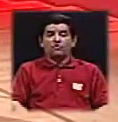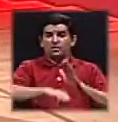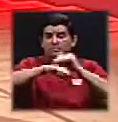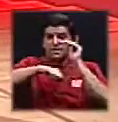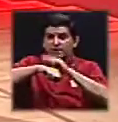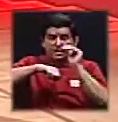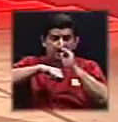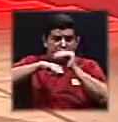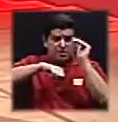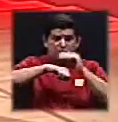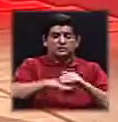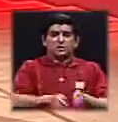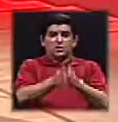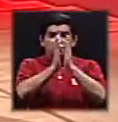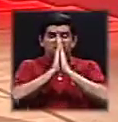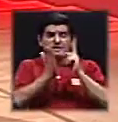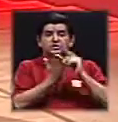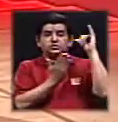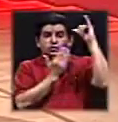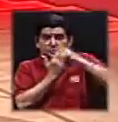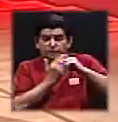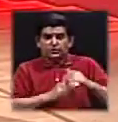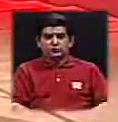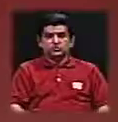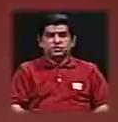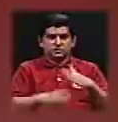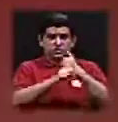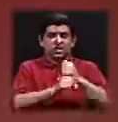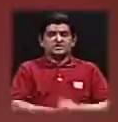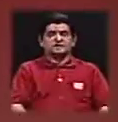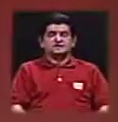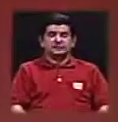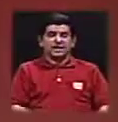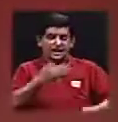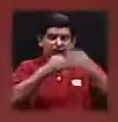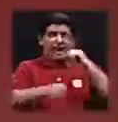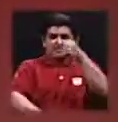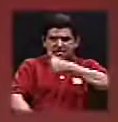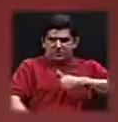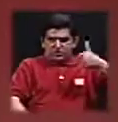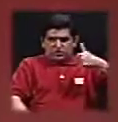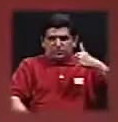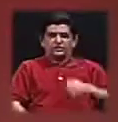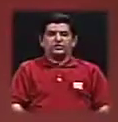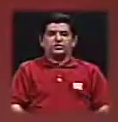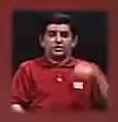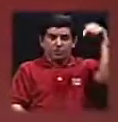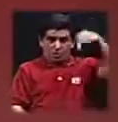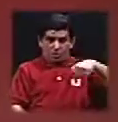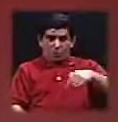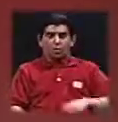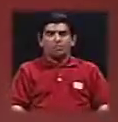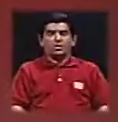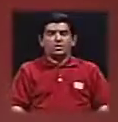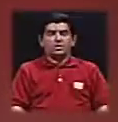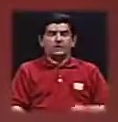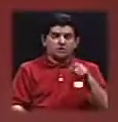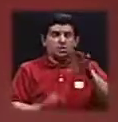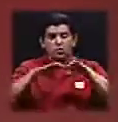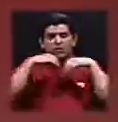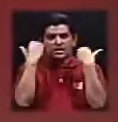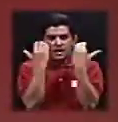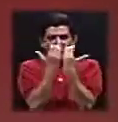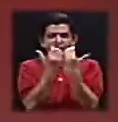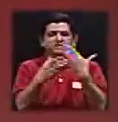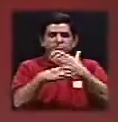convocado la petición de proyectos fue hecho por la administración anterior y prácticamente hoy en día, pues conformando esa comisión